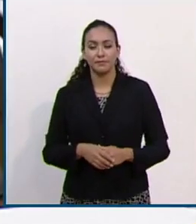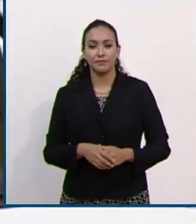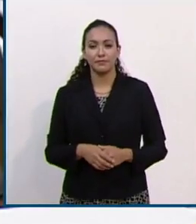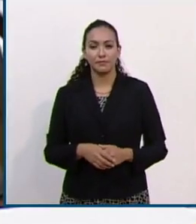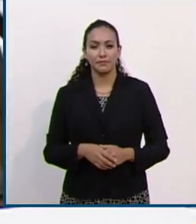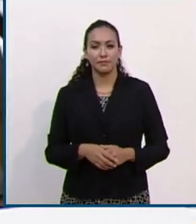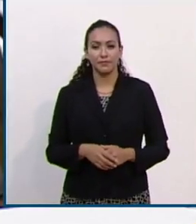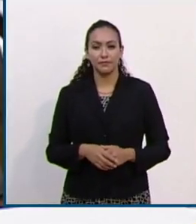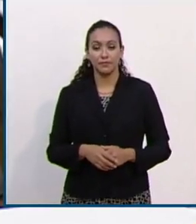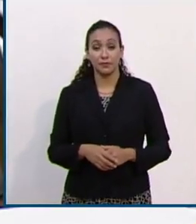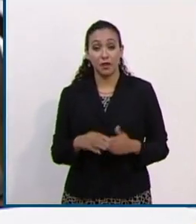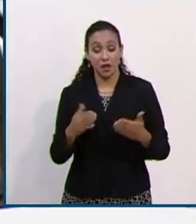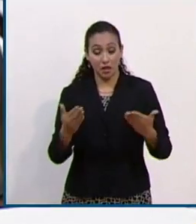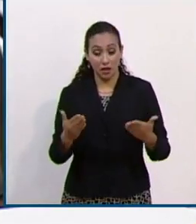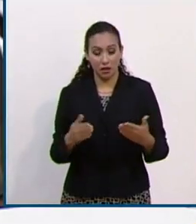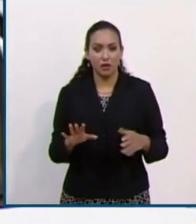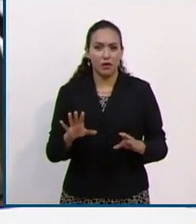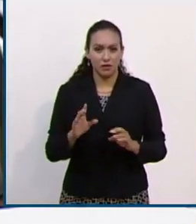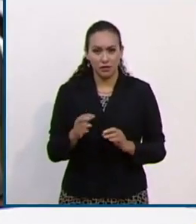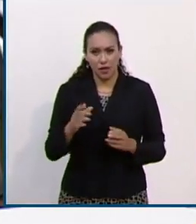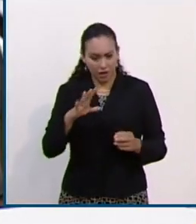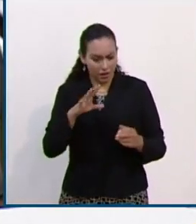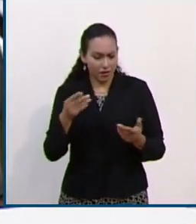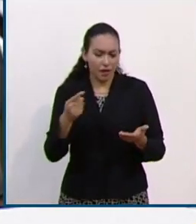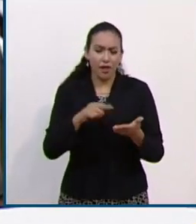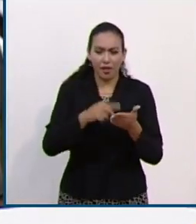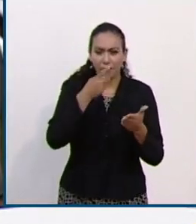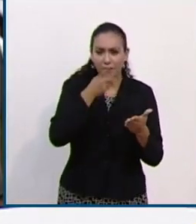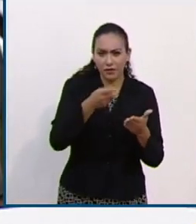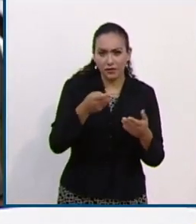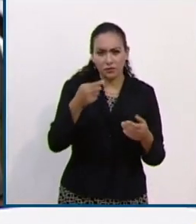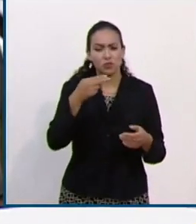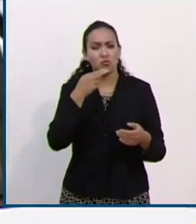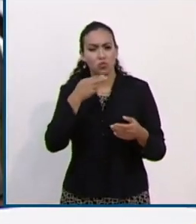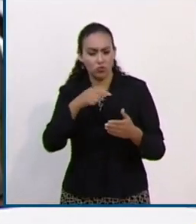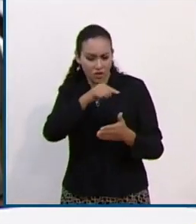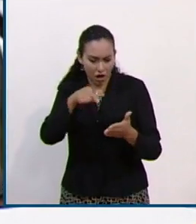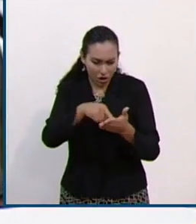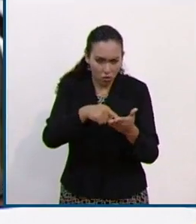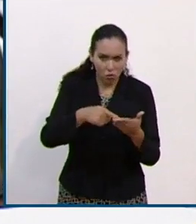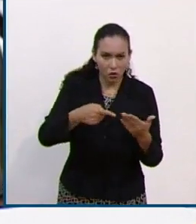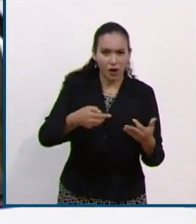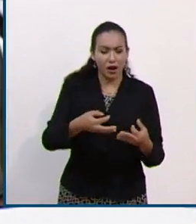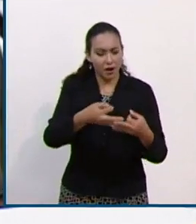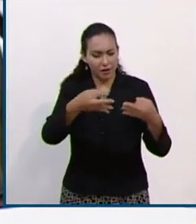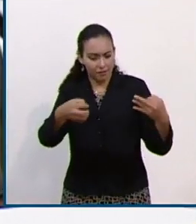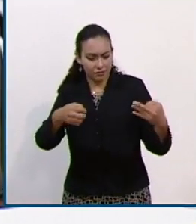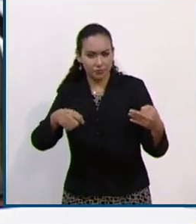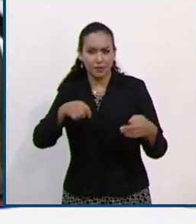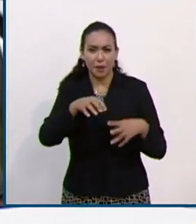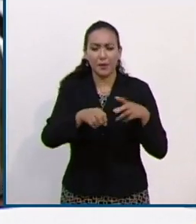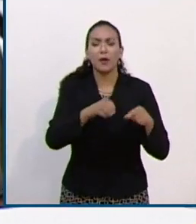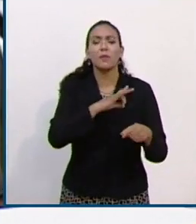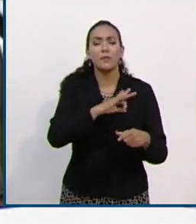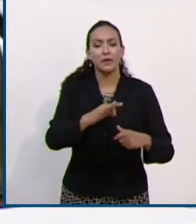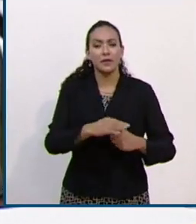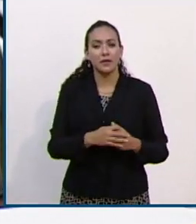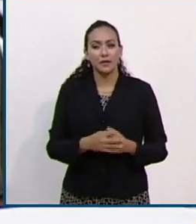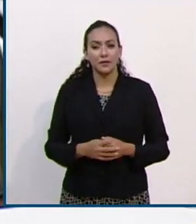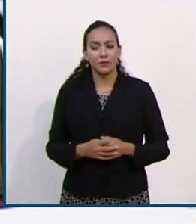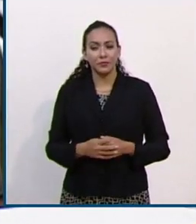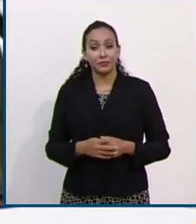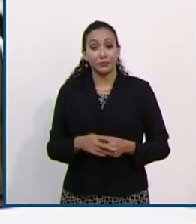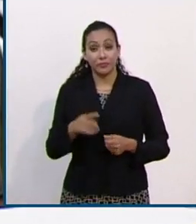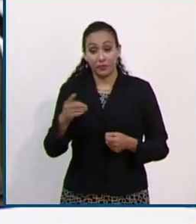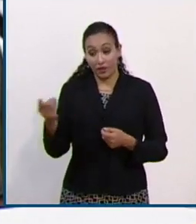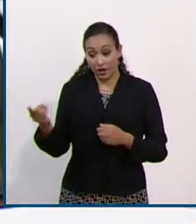El dictamen de procedencia de fraccionamiento y la constancia de compatibilidad territorial que otorga